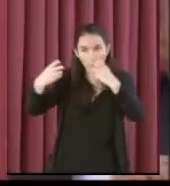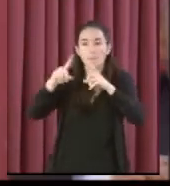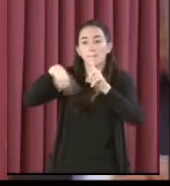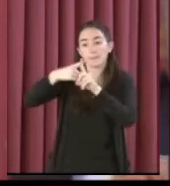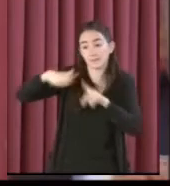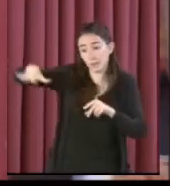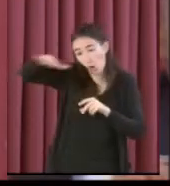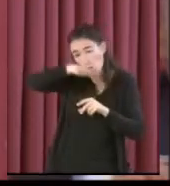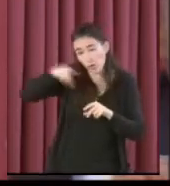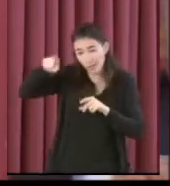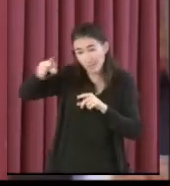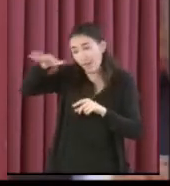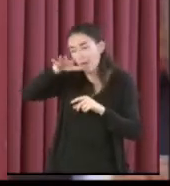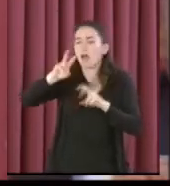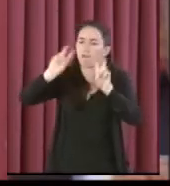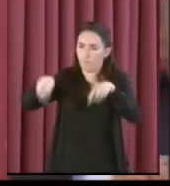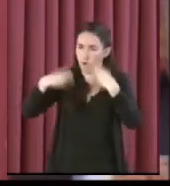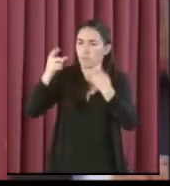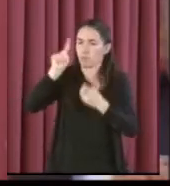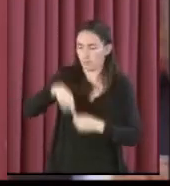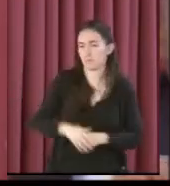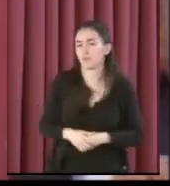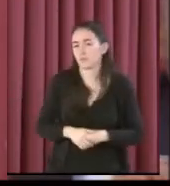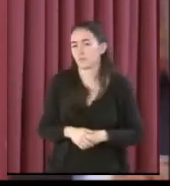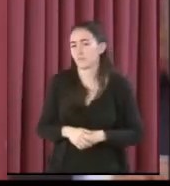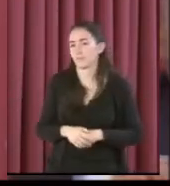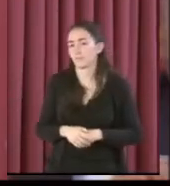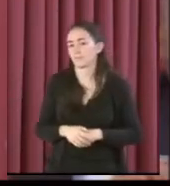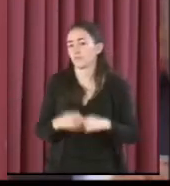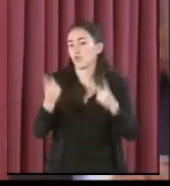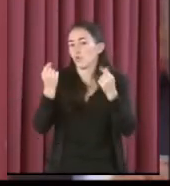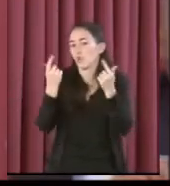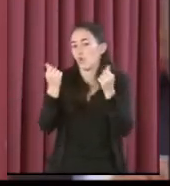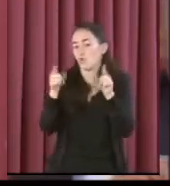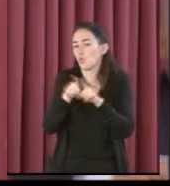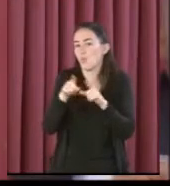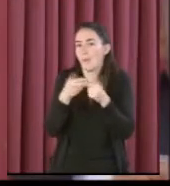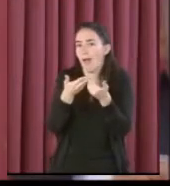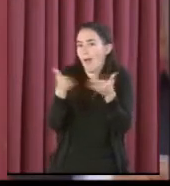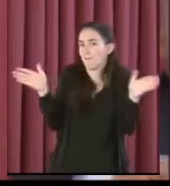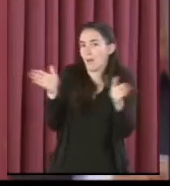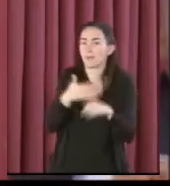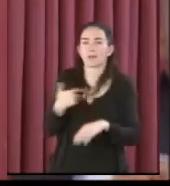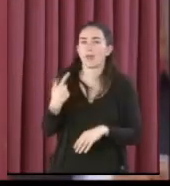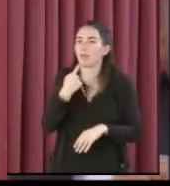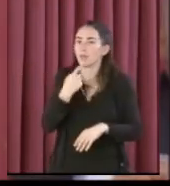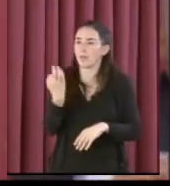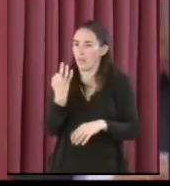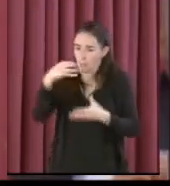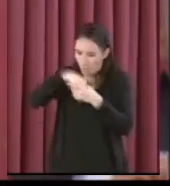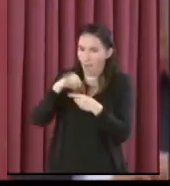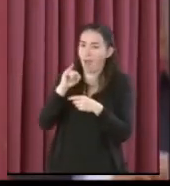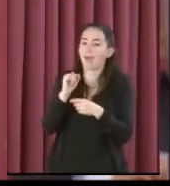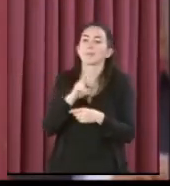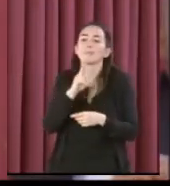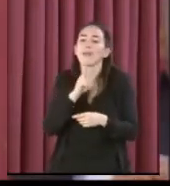Rioja. Un Logroño amable, sin duda alguna, es un Logroño con zonas verdes. Por otro lado, es